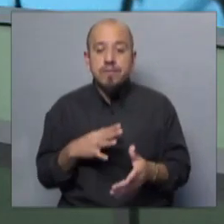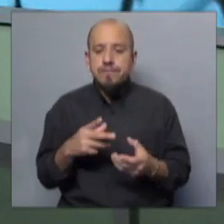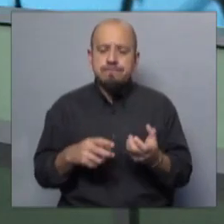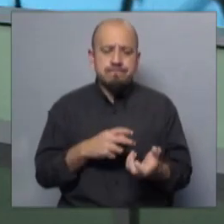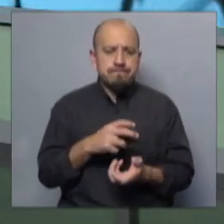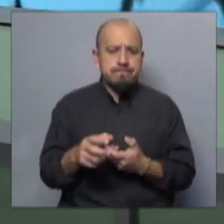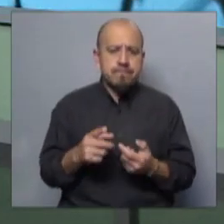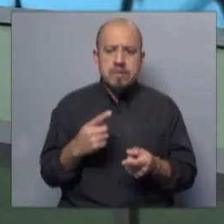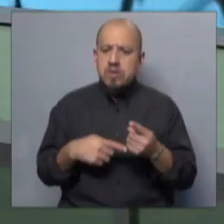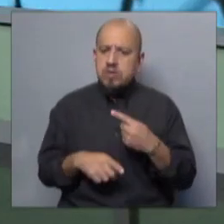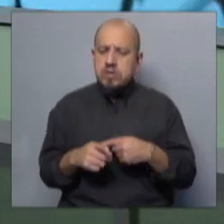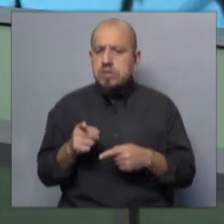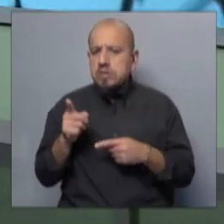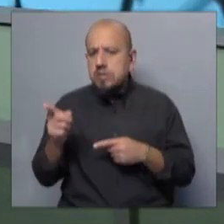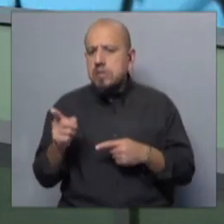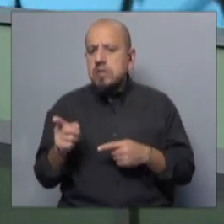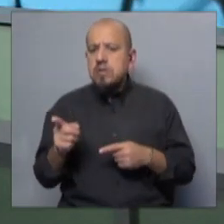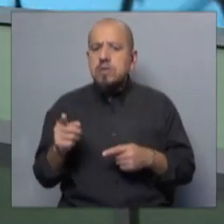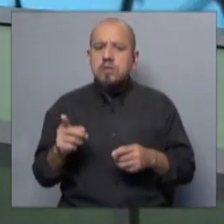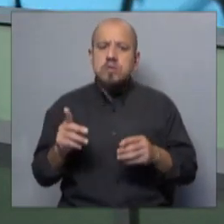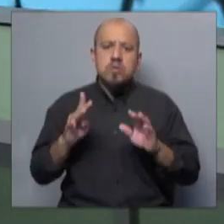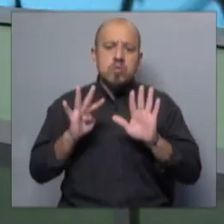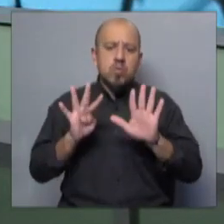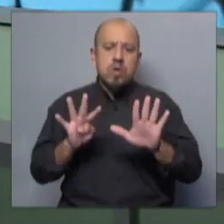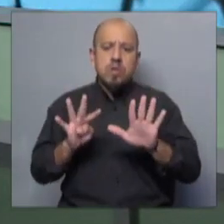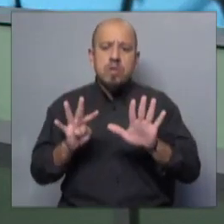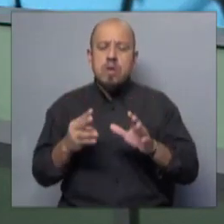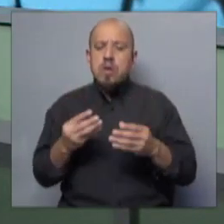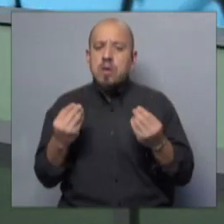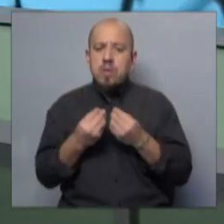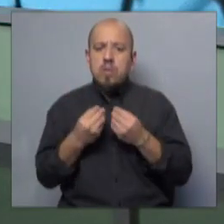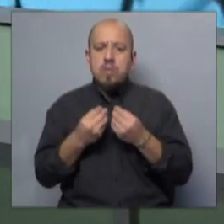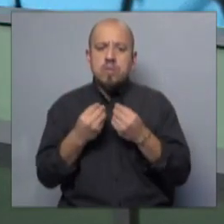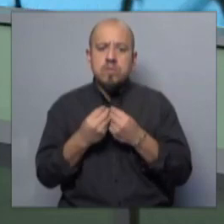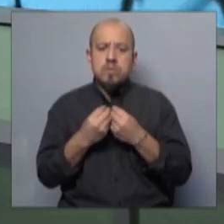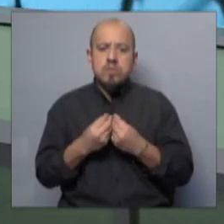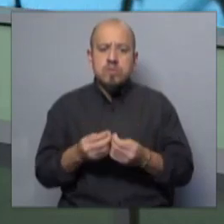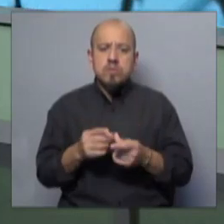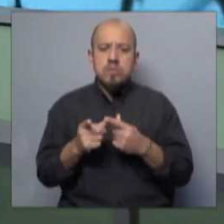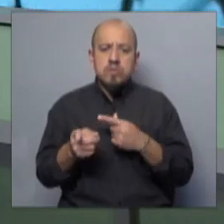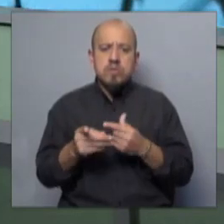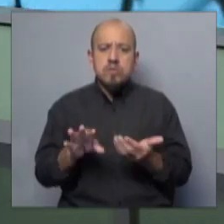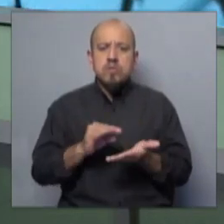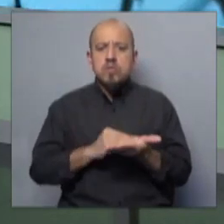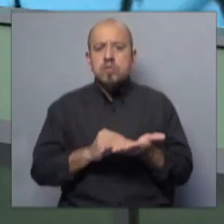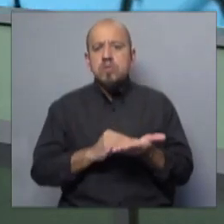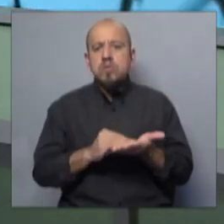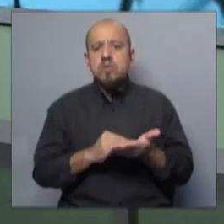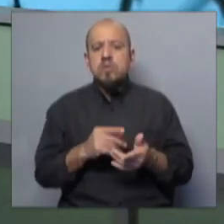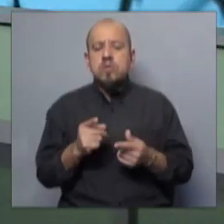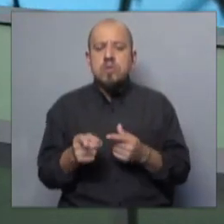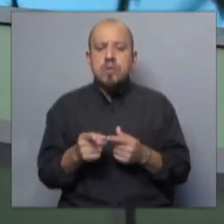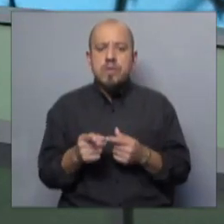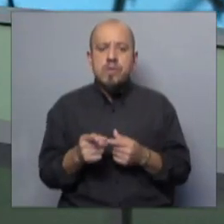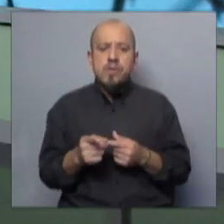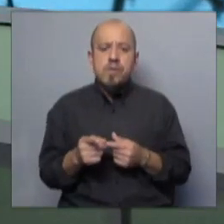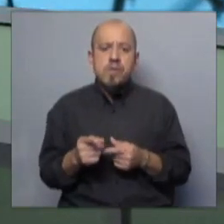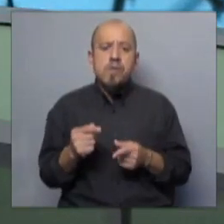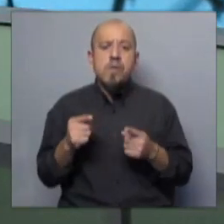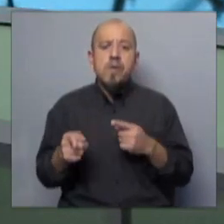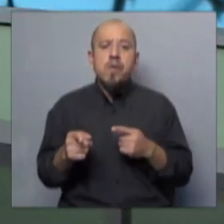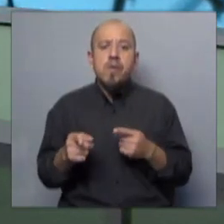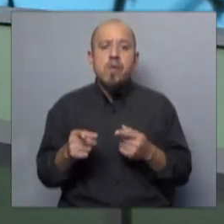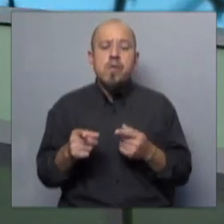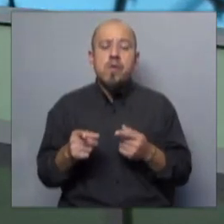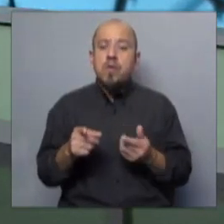controlados y esto es una es 9 es muchísimo para la oficina del comisionado parlamentario y lo dijeron así estos sistemas